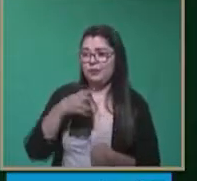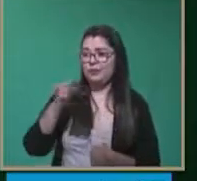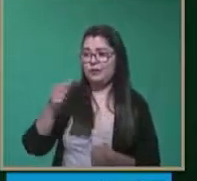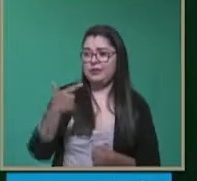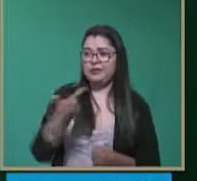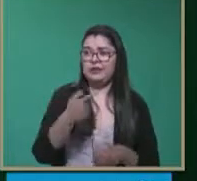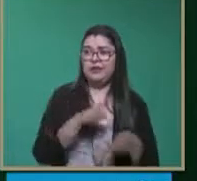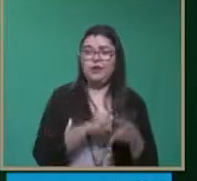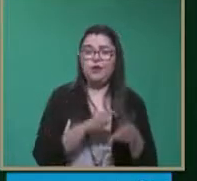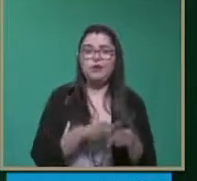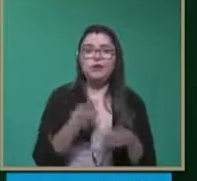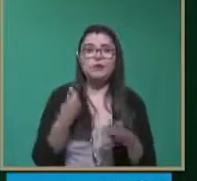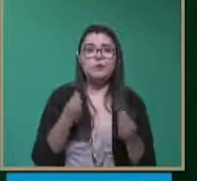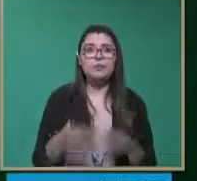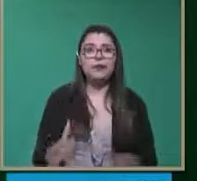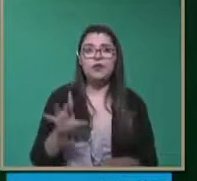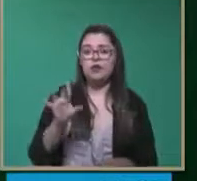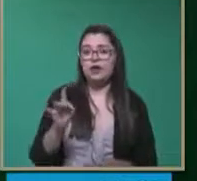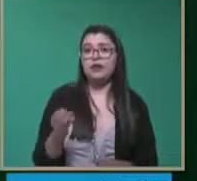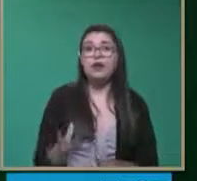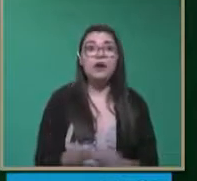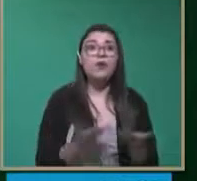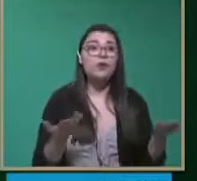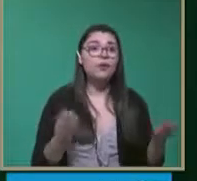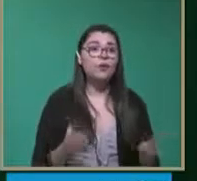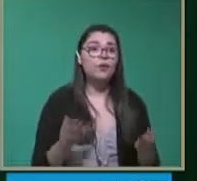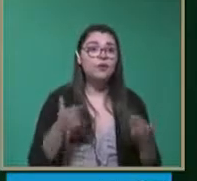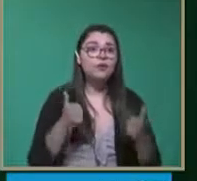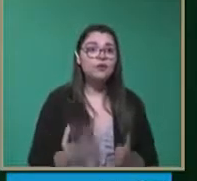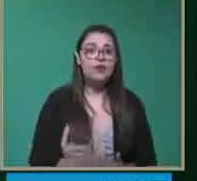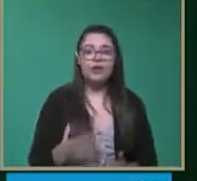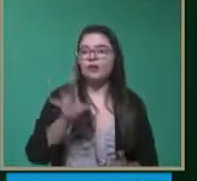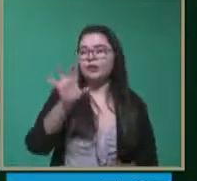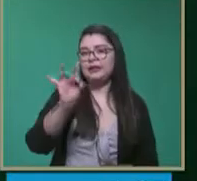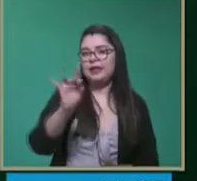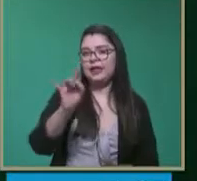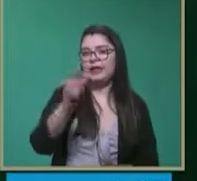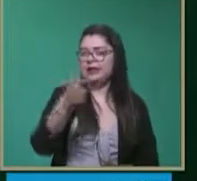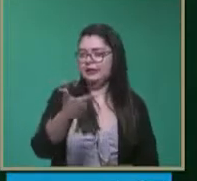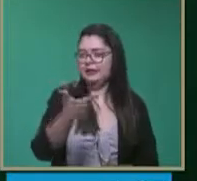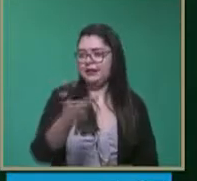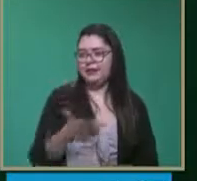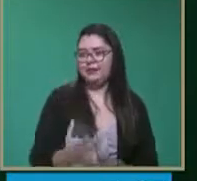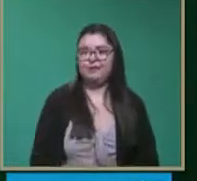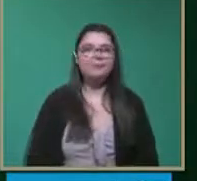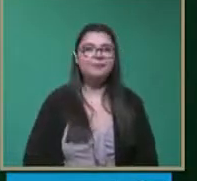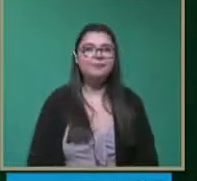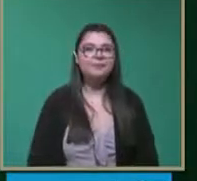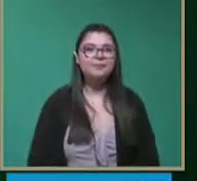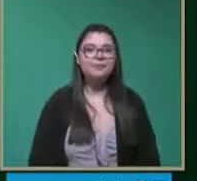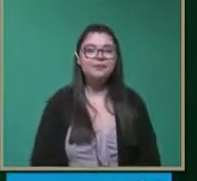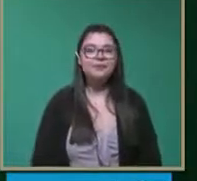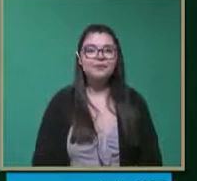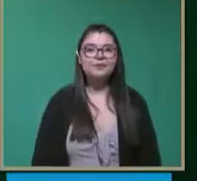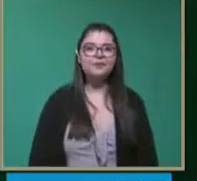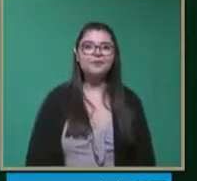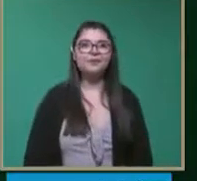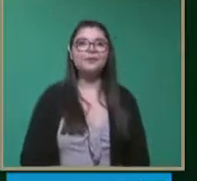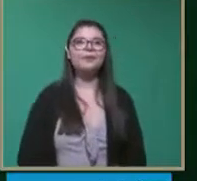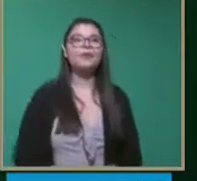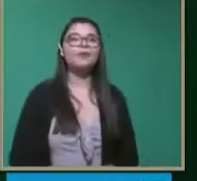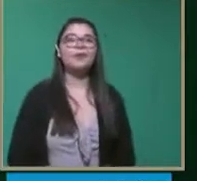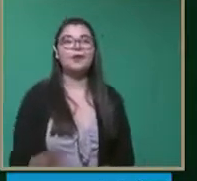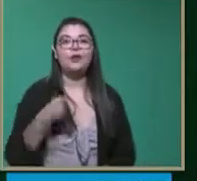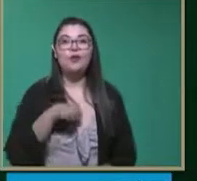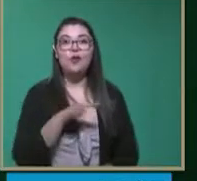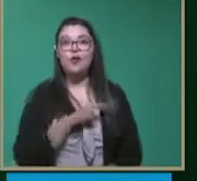30, ¿cuántos colores tiene ahora? Tiene 37. Entonces, maestra, nosotros la recta numérica la